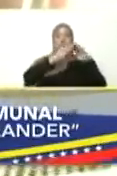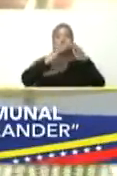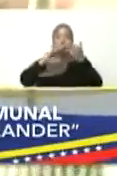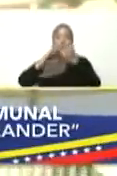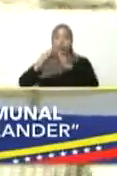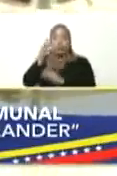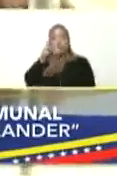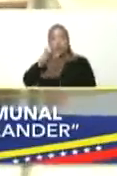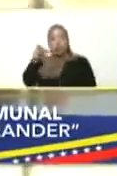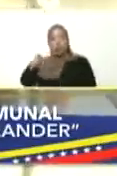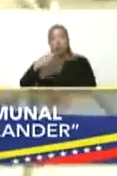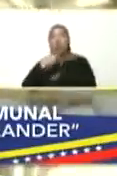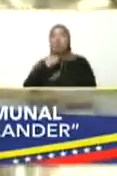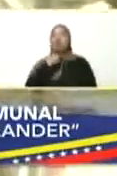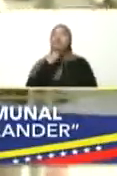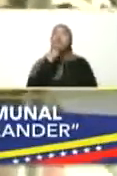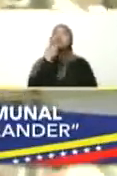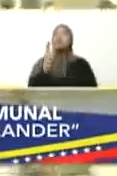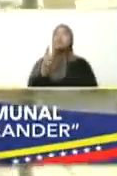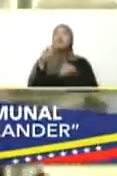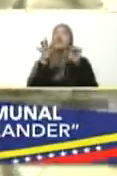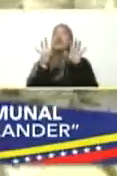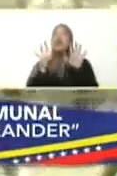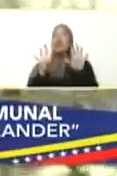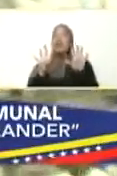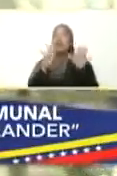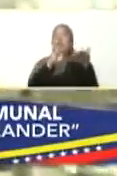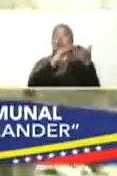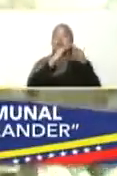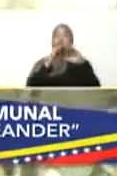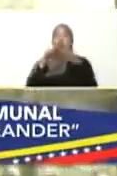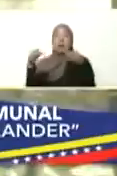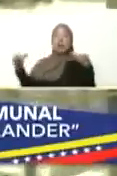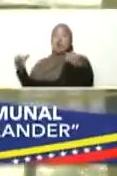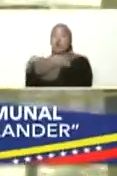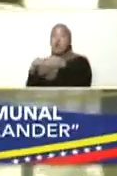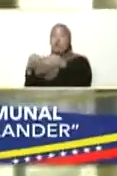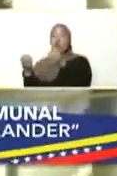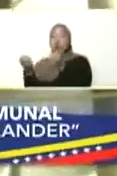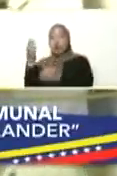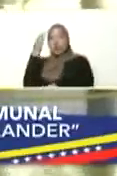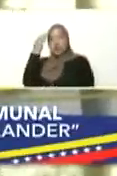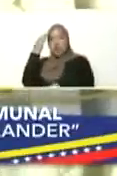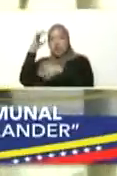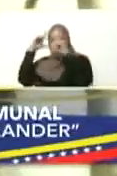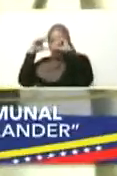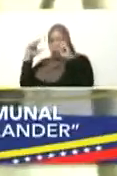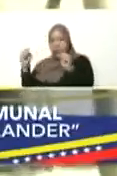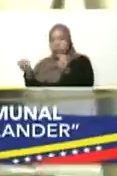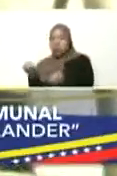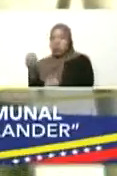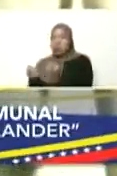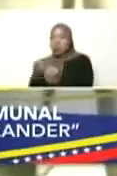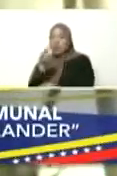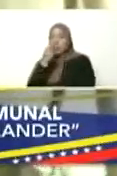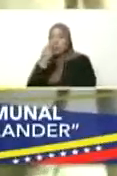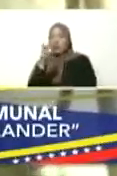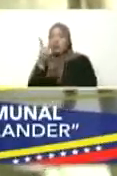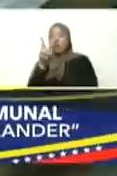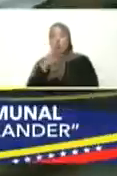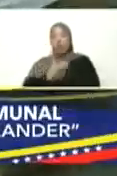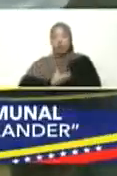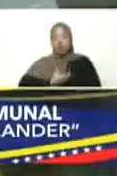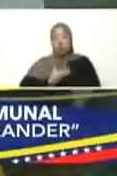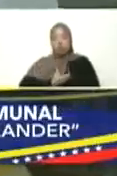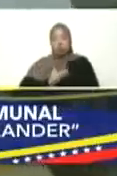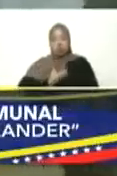voceros, productores de 9 comunas, está la red de maiceros y están 2 representantes de la alcaldía bolivariana asumiendo